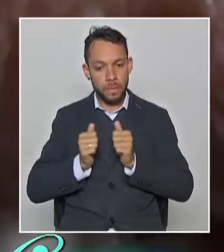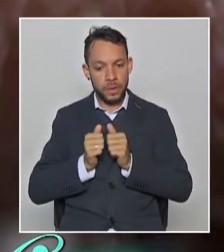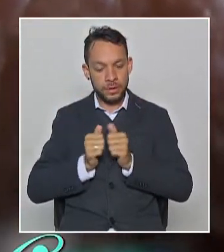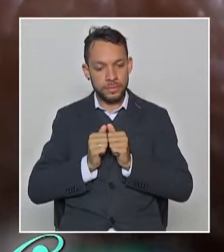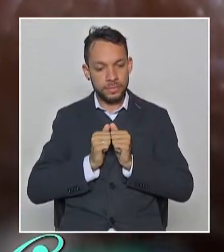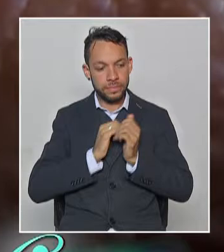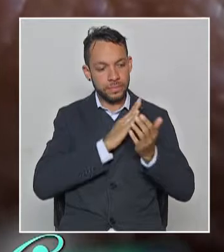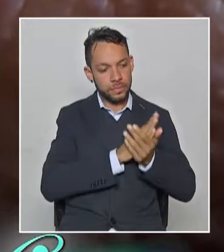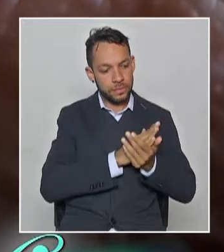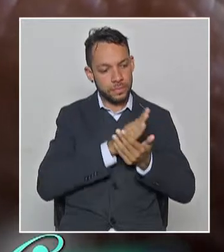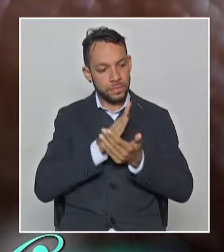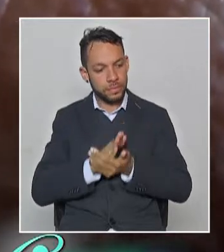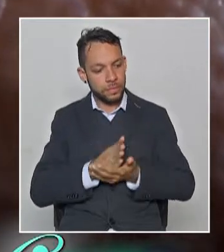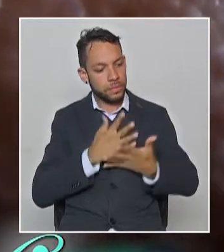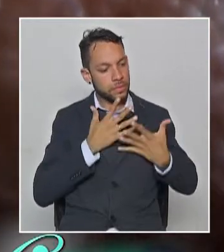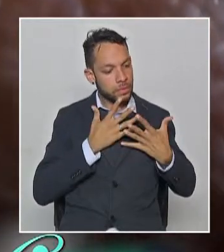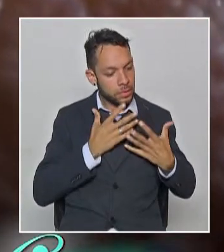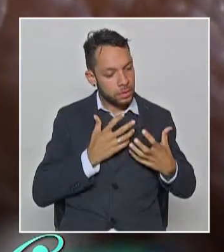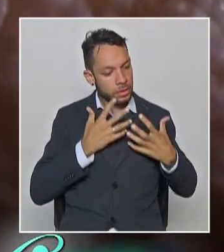de tratar